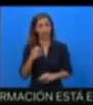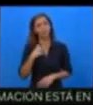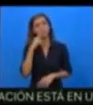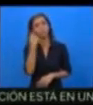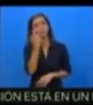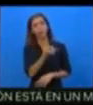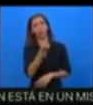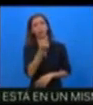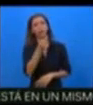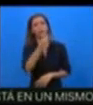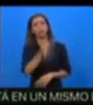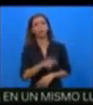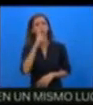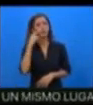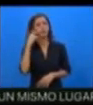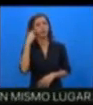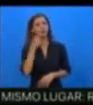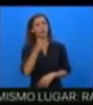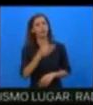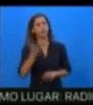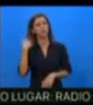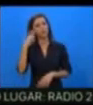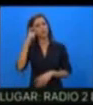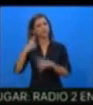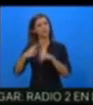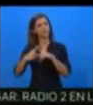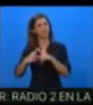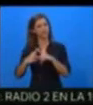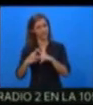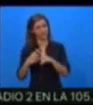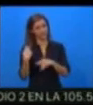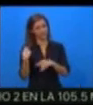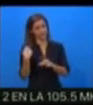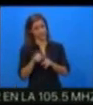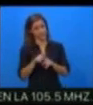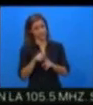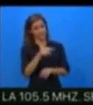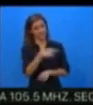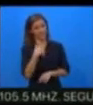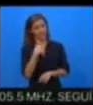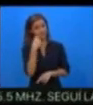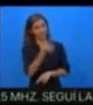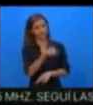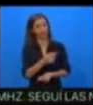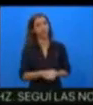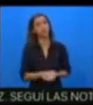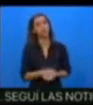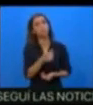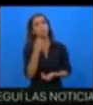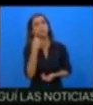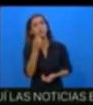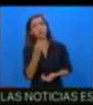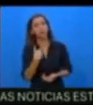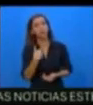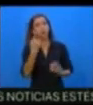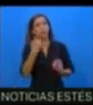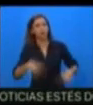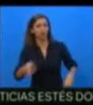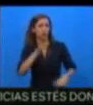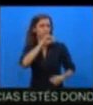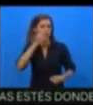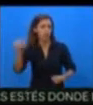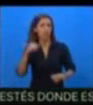fernández es una pregunta que también le hice con el jefe de vinática como usted a la luz de los procesamientos a la luz